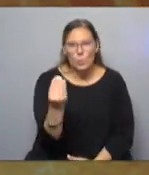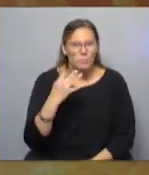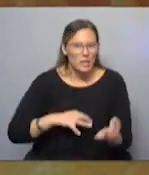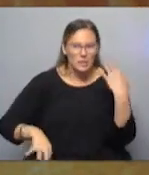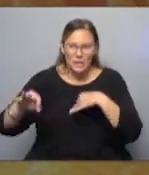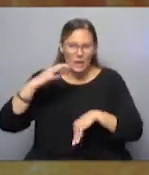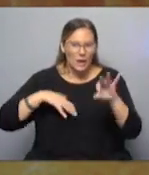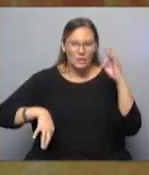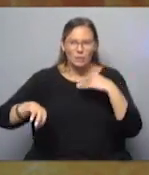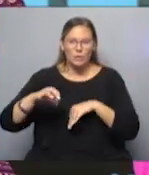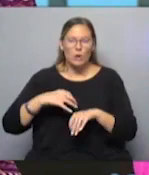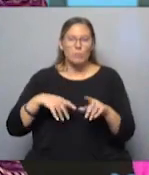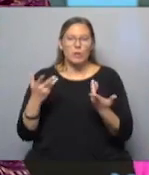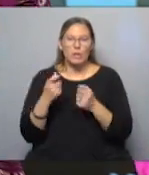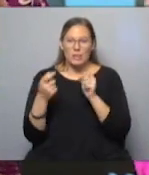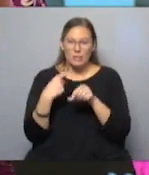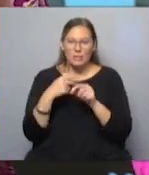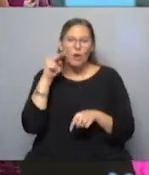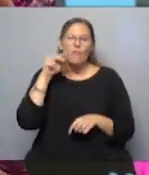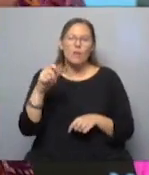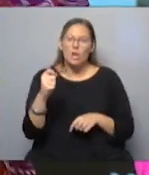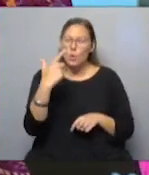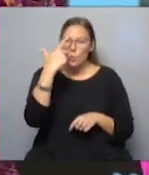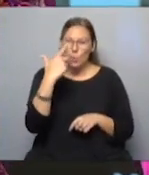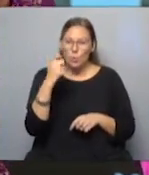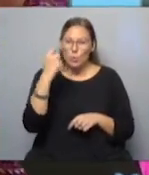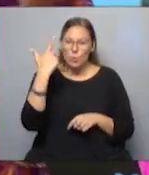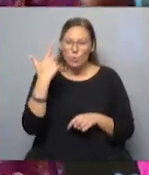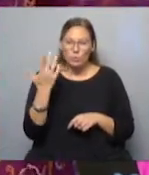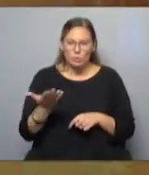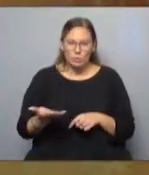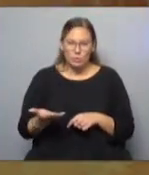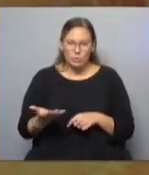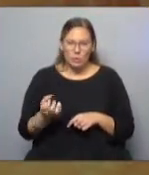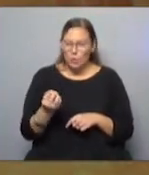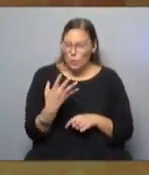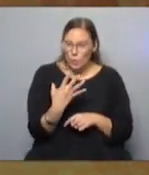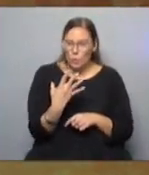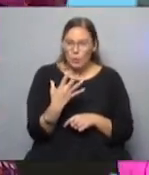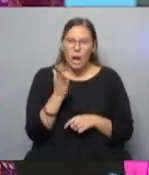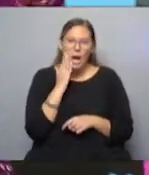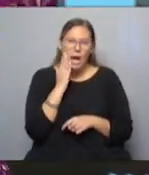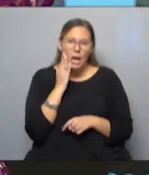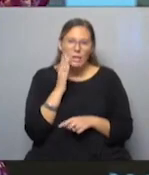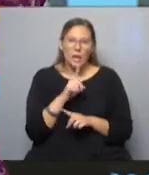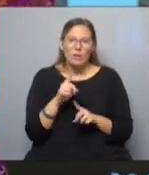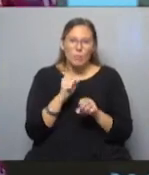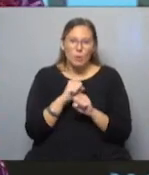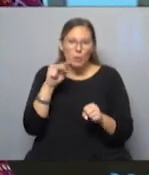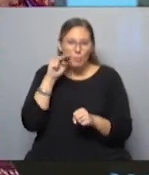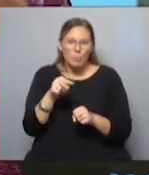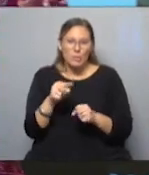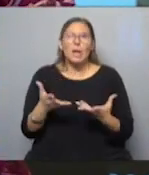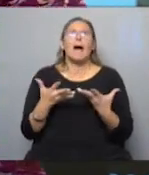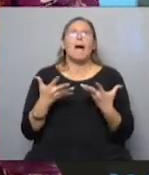no existe el mensaje de texto que es la lucecita o sea no te joroba no se necesitan las calles y no puede estar mirando un